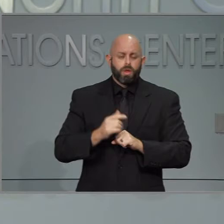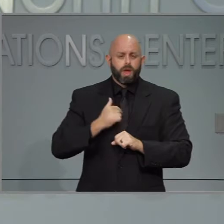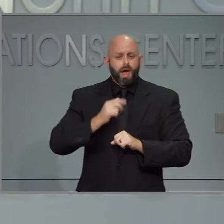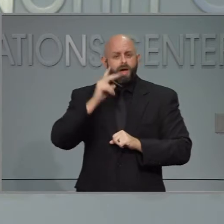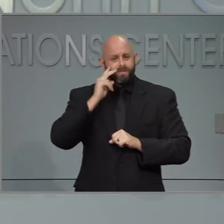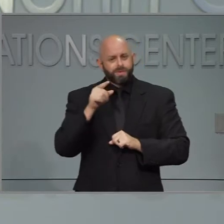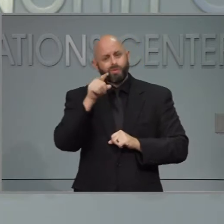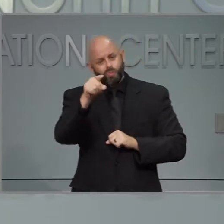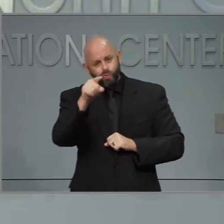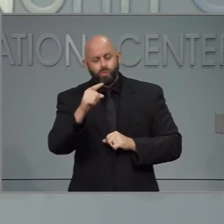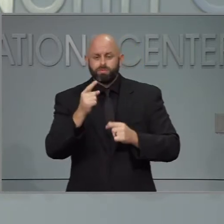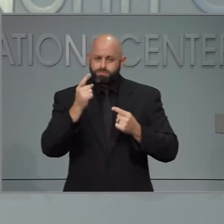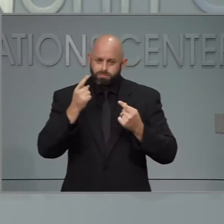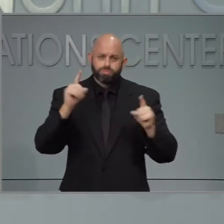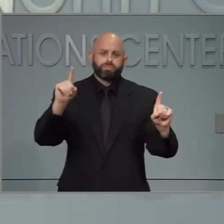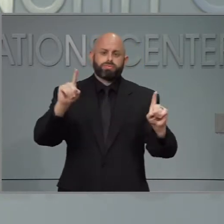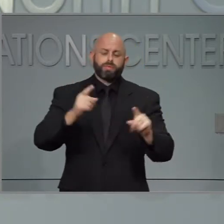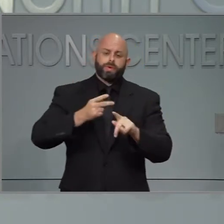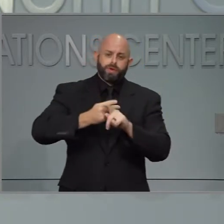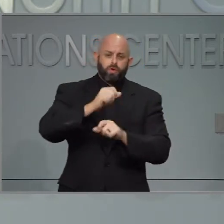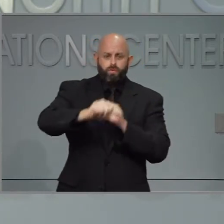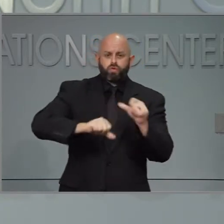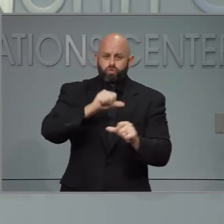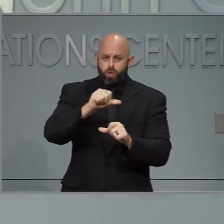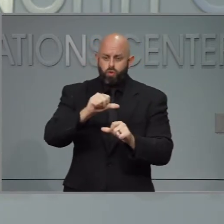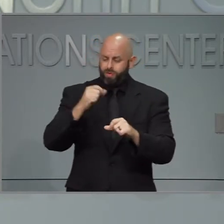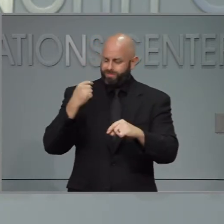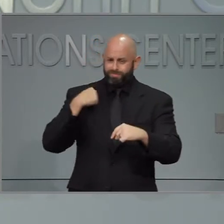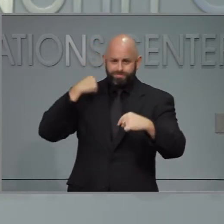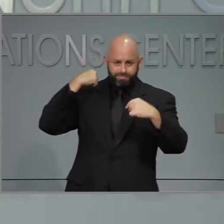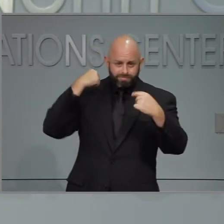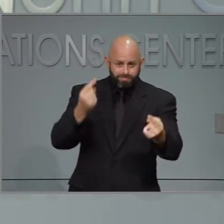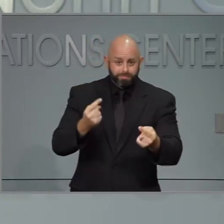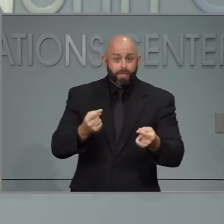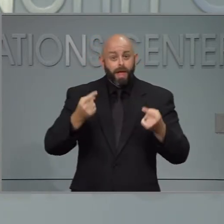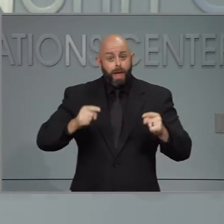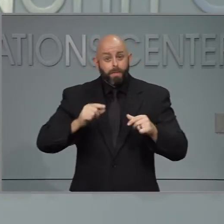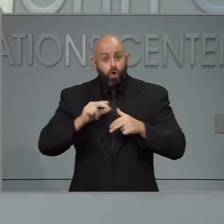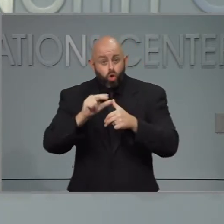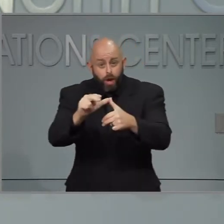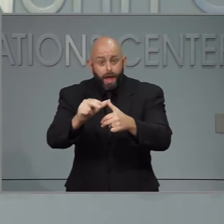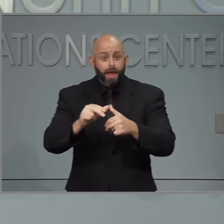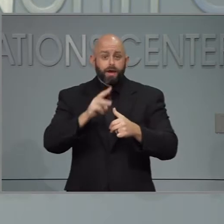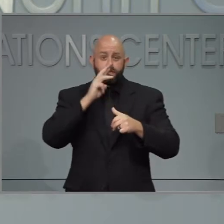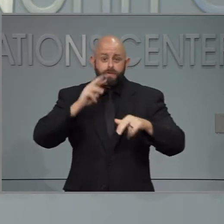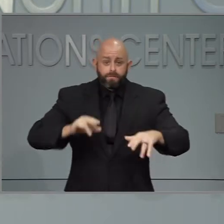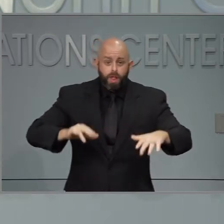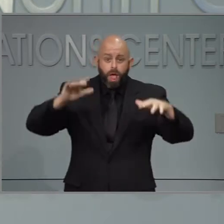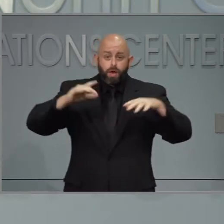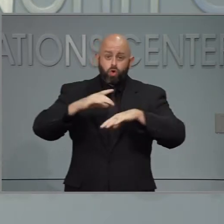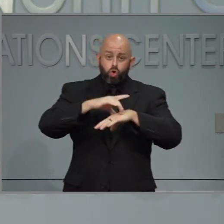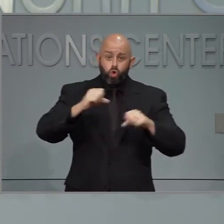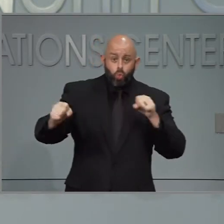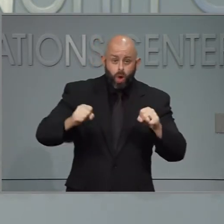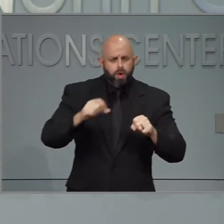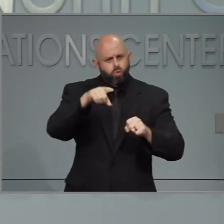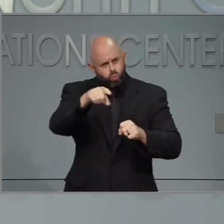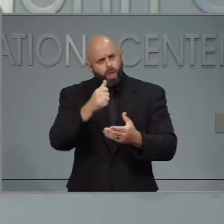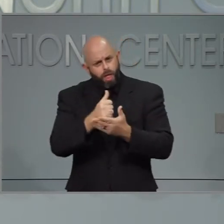otros. Yo he visto la manera en que los norcarolinienses se han hecho cargo unos de otros después de